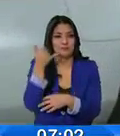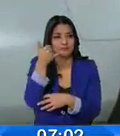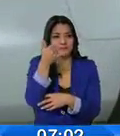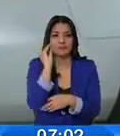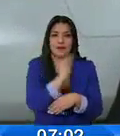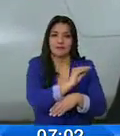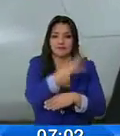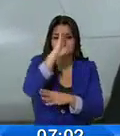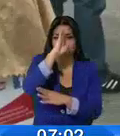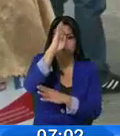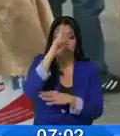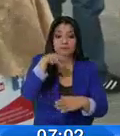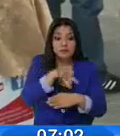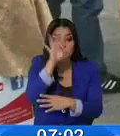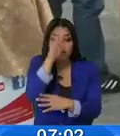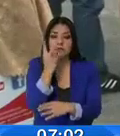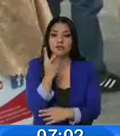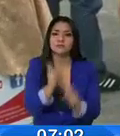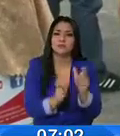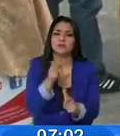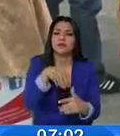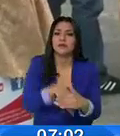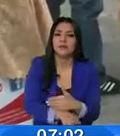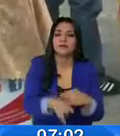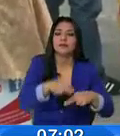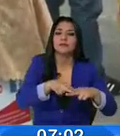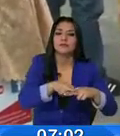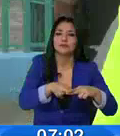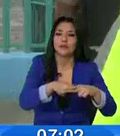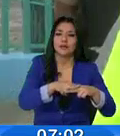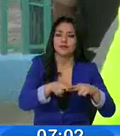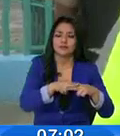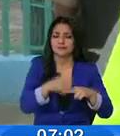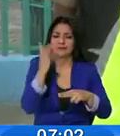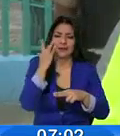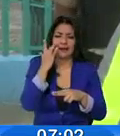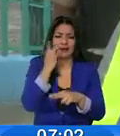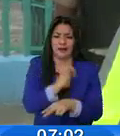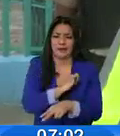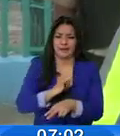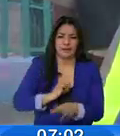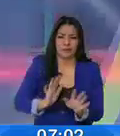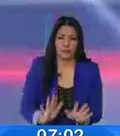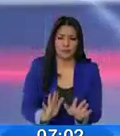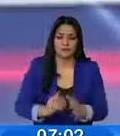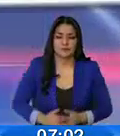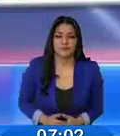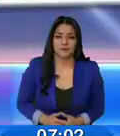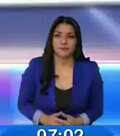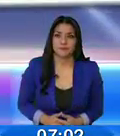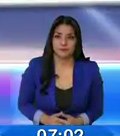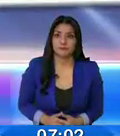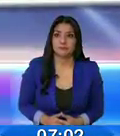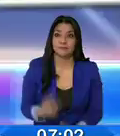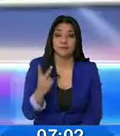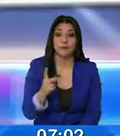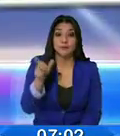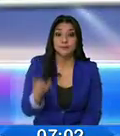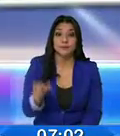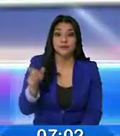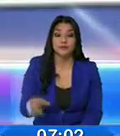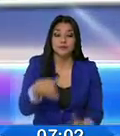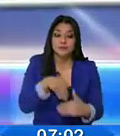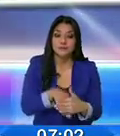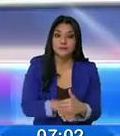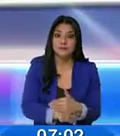se encontraban en un vehículo tipo taxi con actitud sospechosa. Habrían estado realizando actividades ilícitas, en este